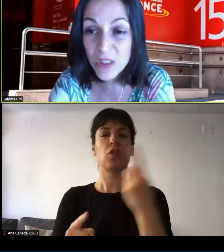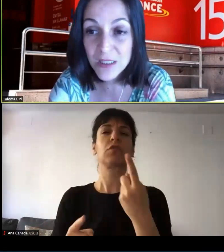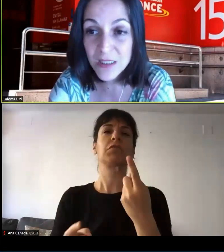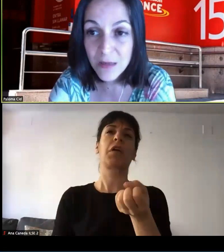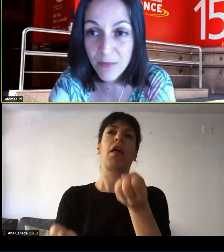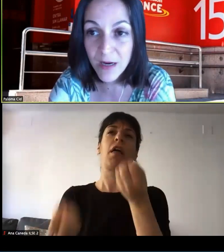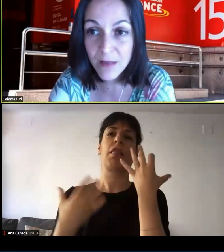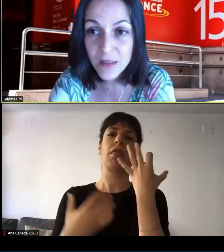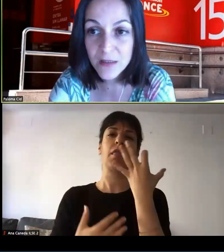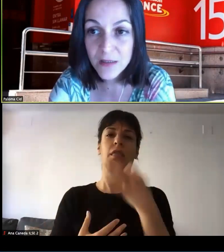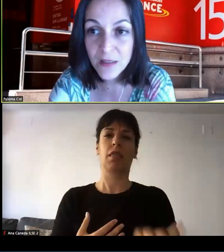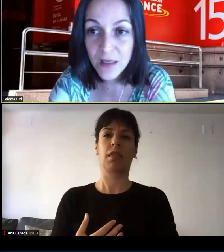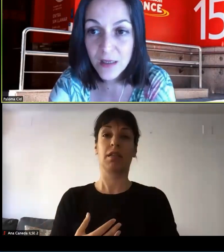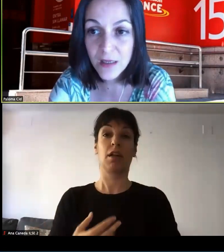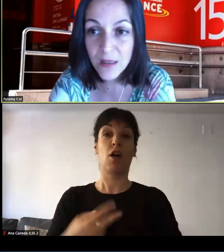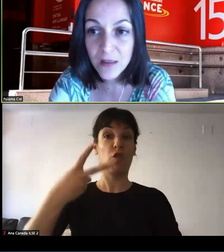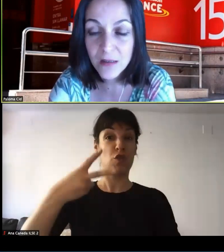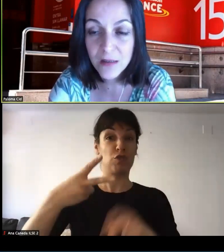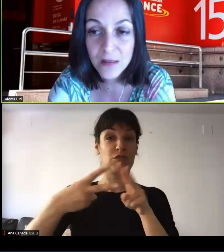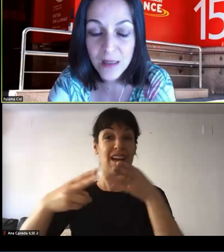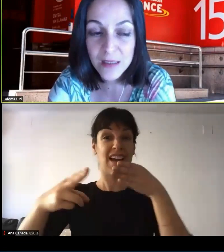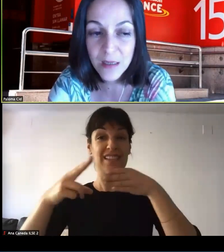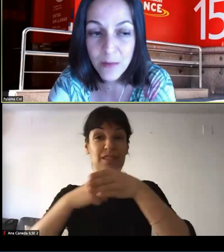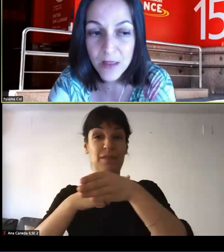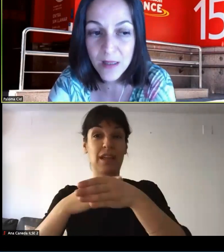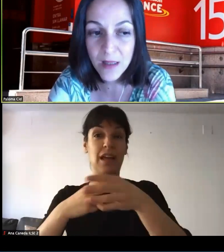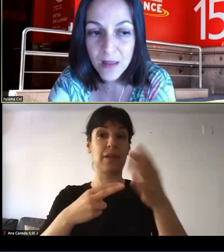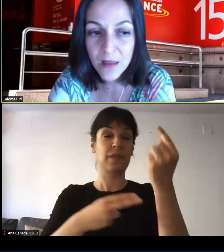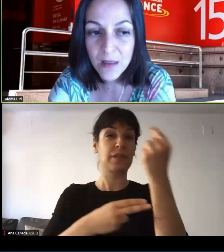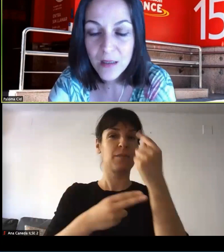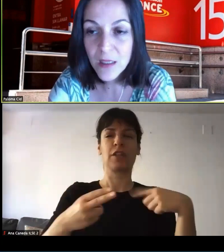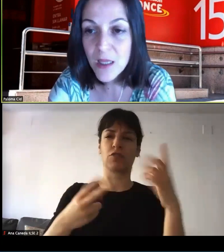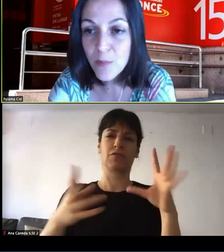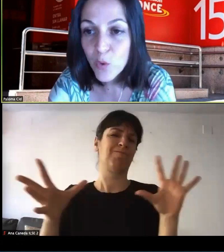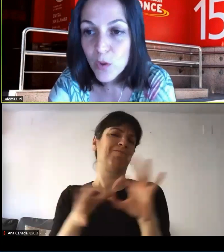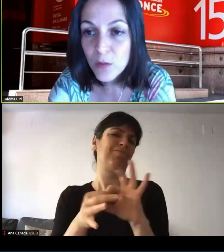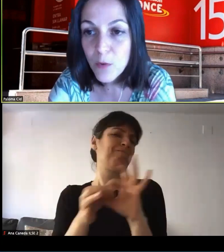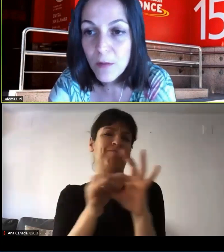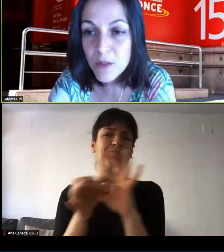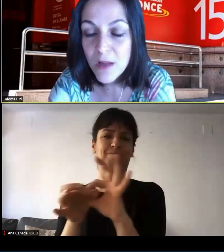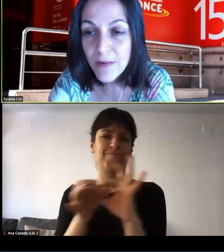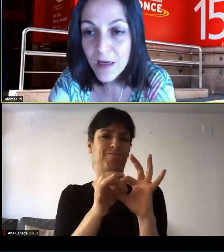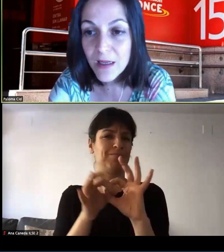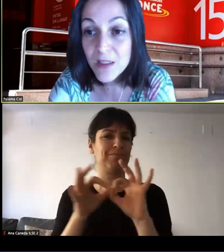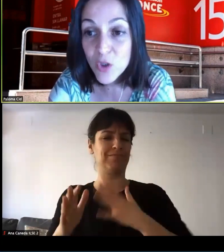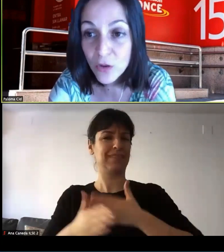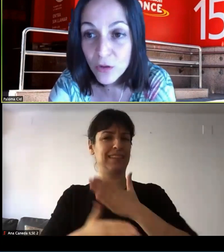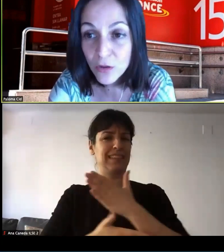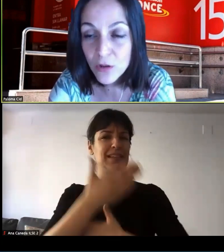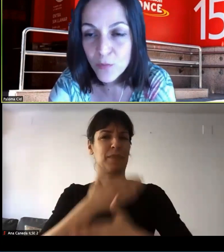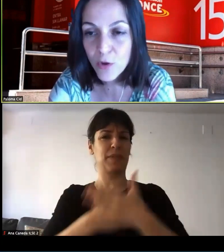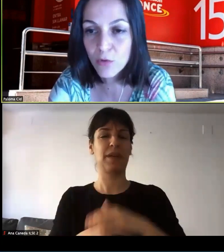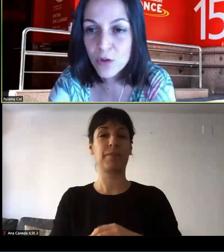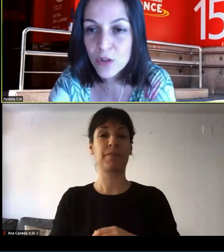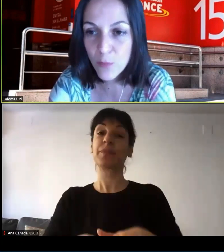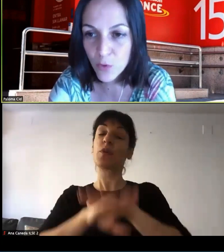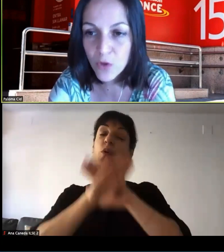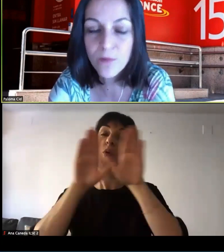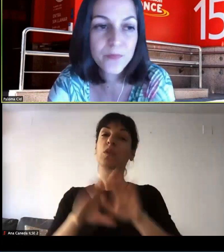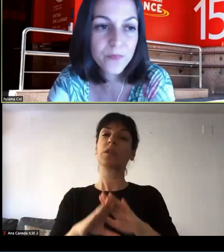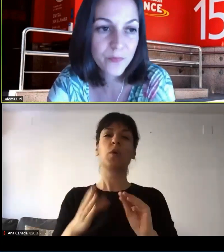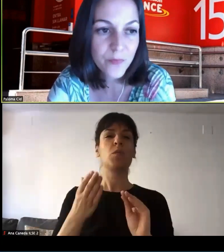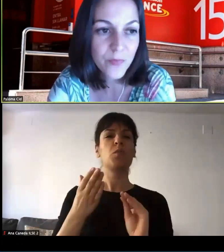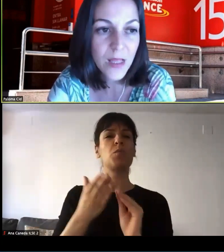conceptos inseparables de la discapacidad. Y por último vamos a ver qué son los productos de